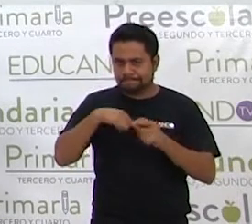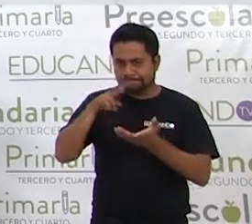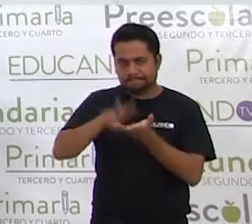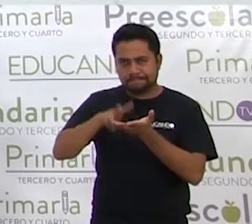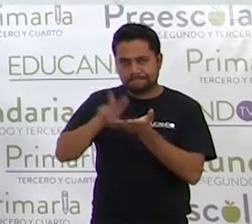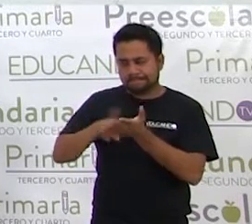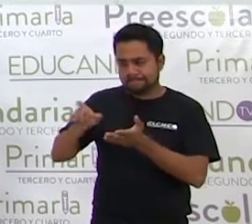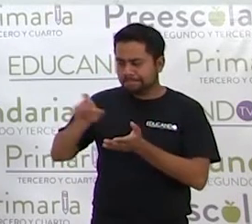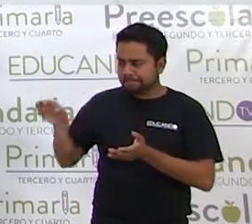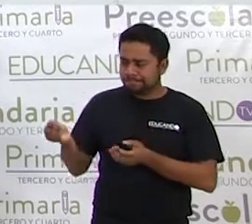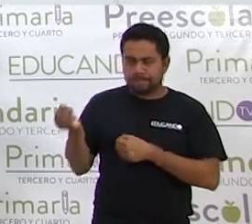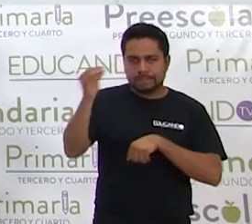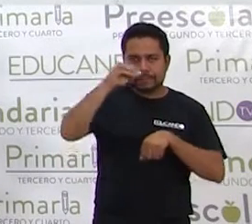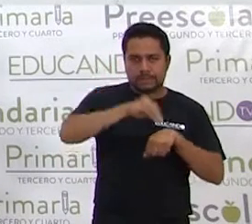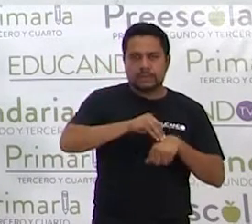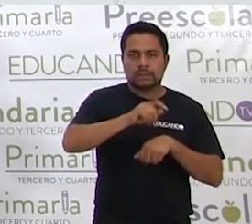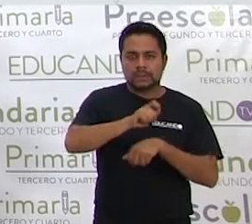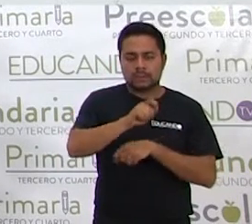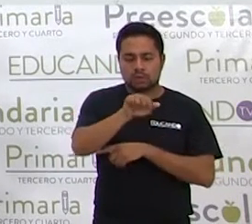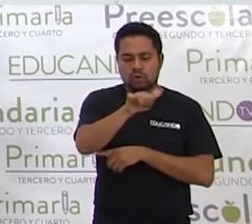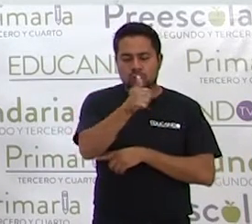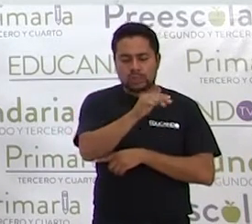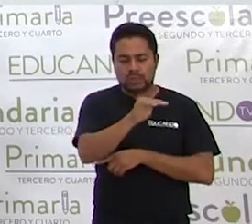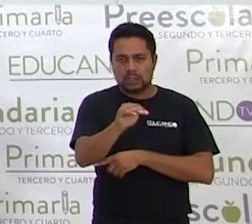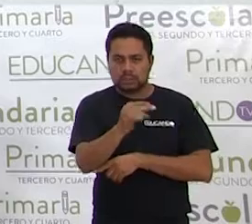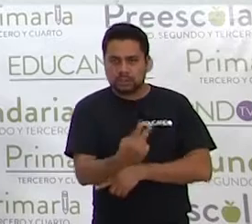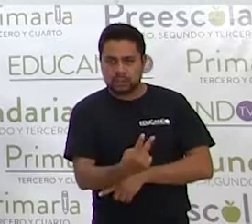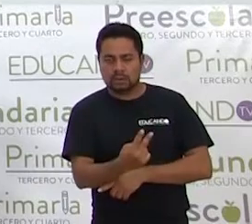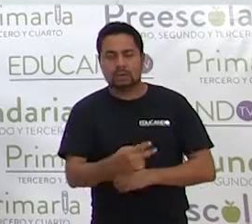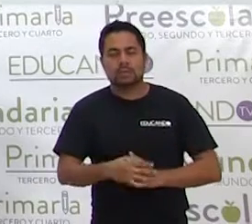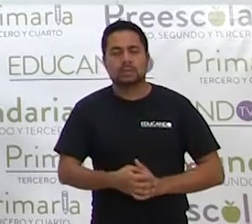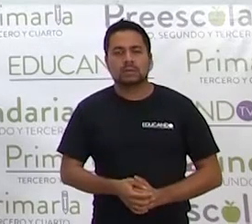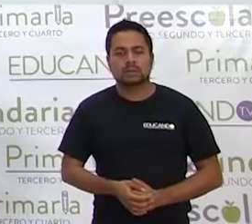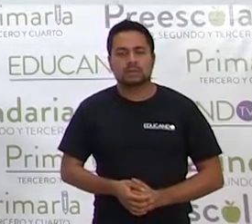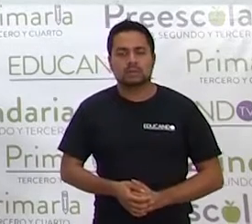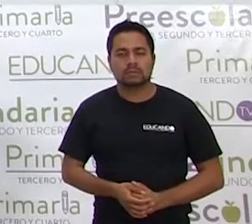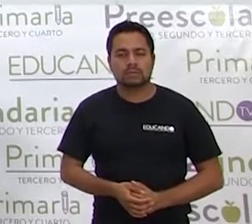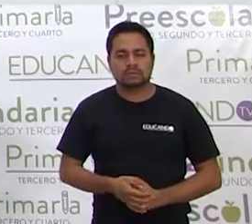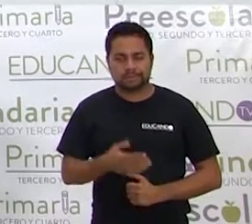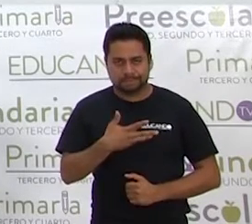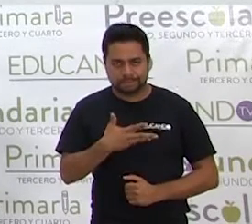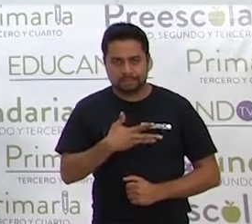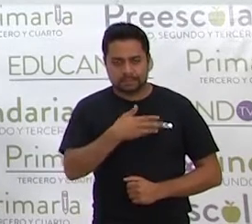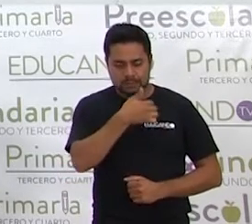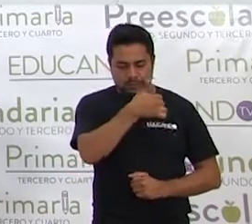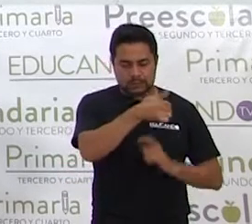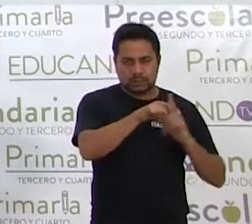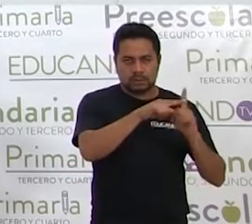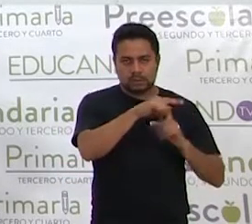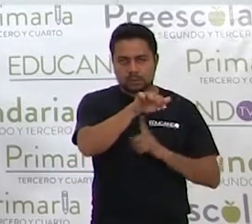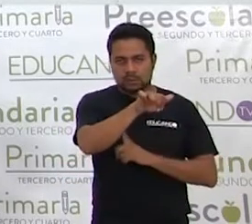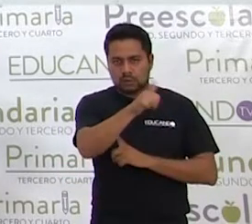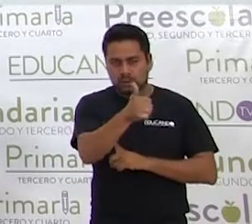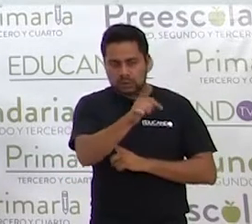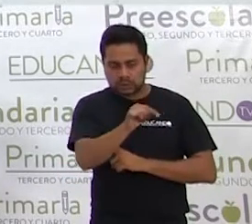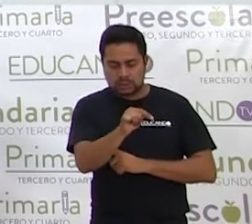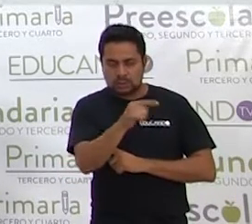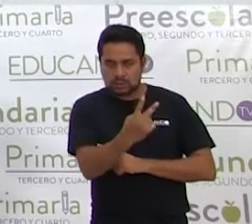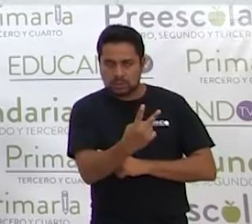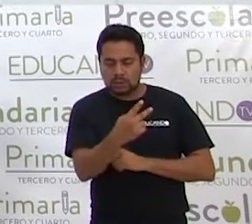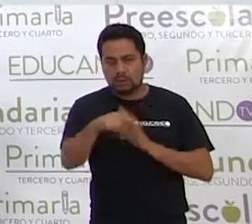de x es decir 11 y ya tenemos 6 por 11 medios